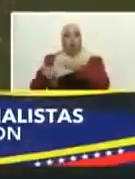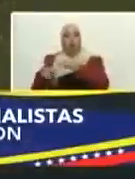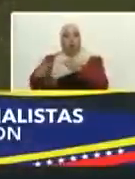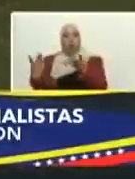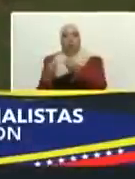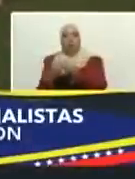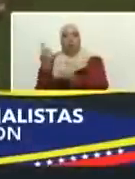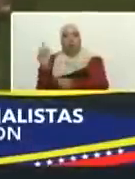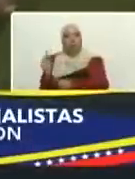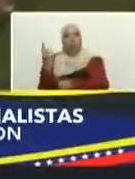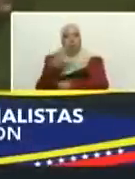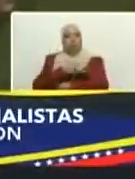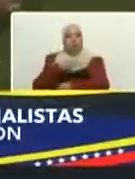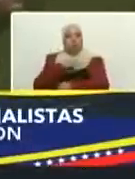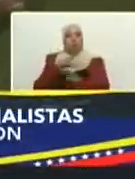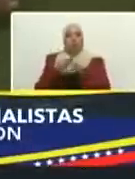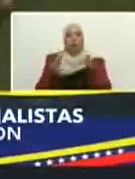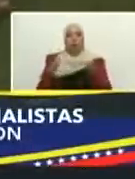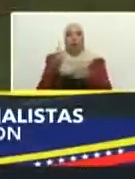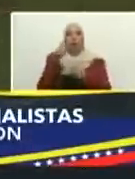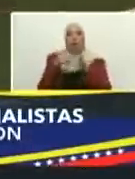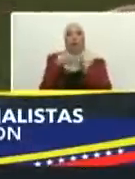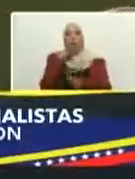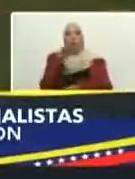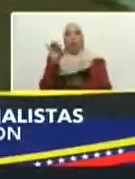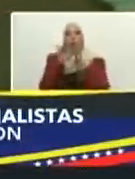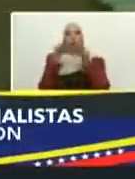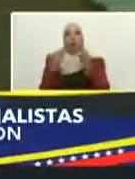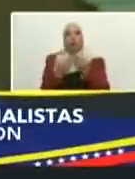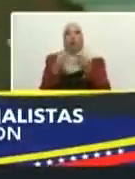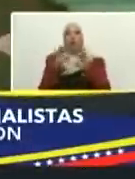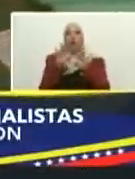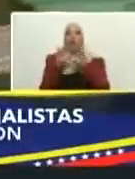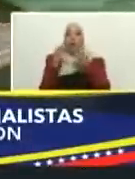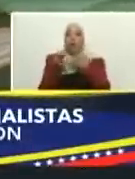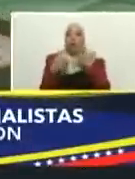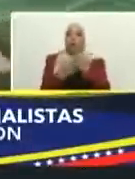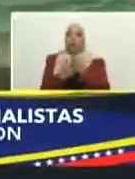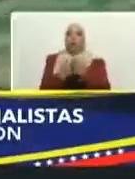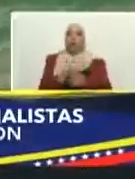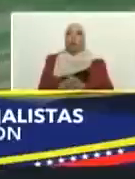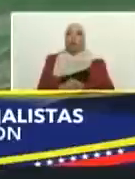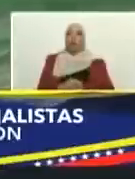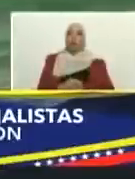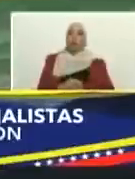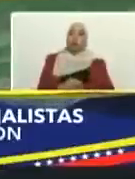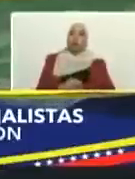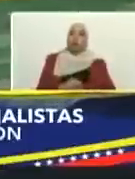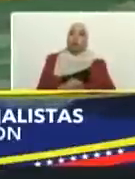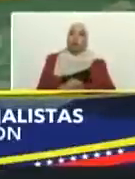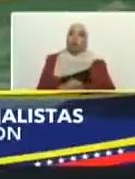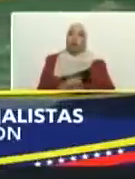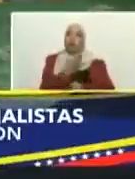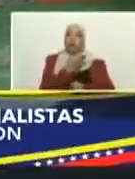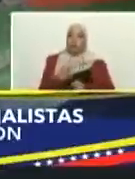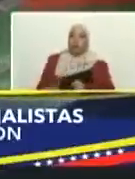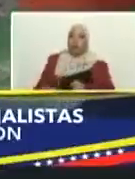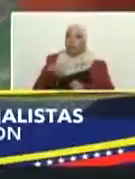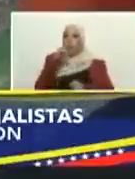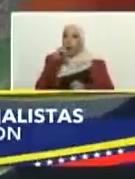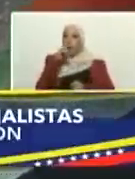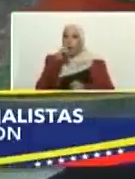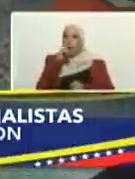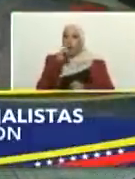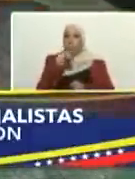Tenemos un total de 1.480 familias, mi presidente. Contamos